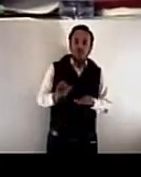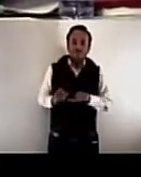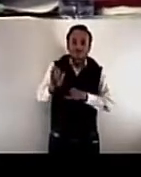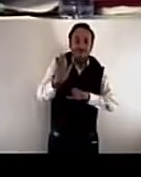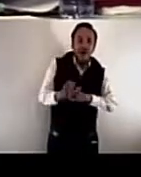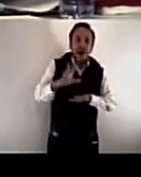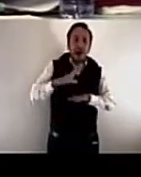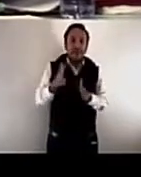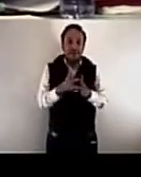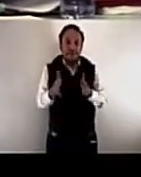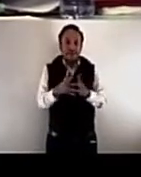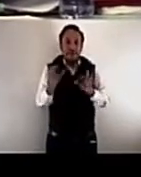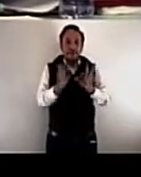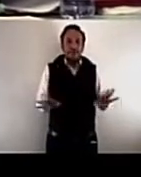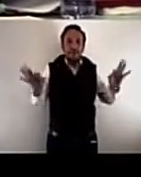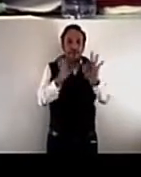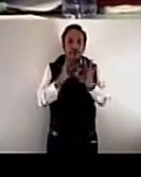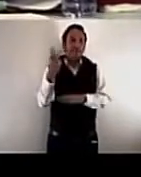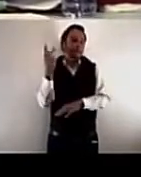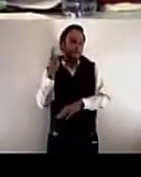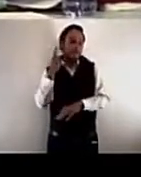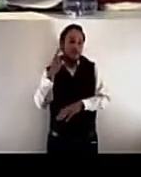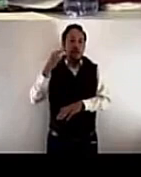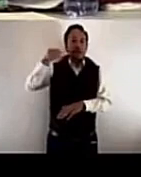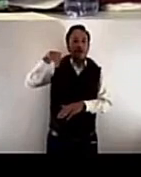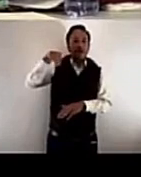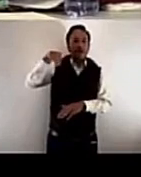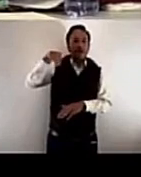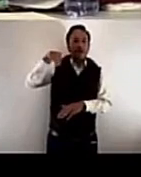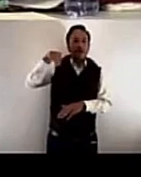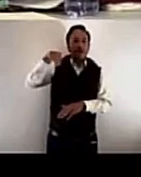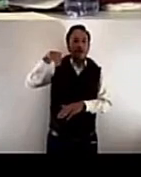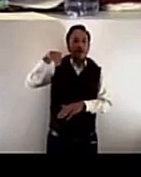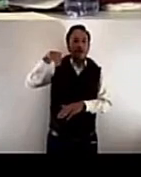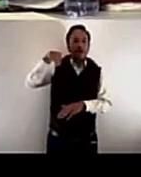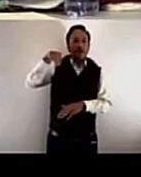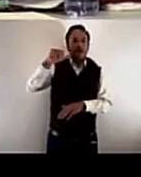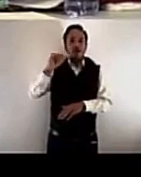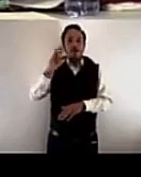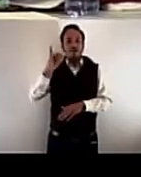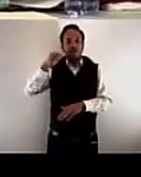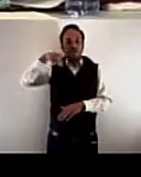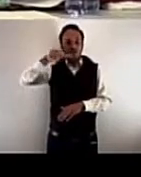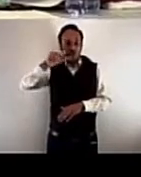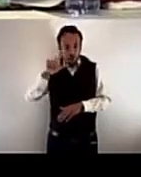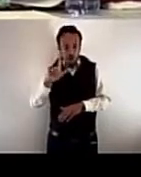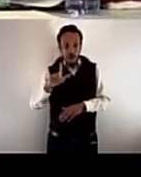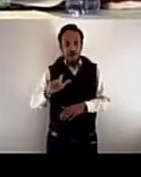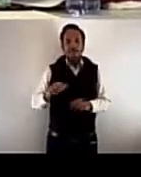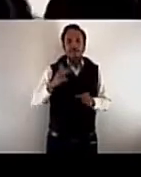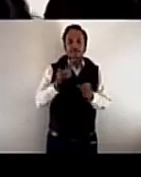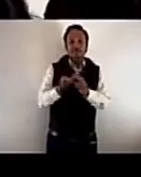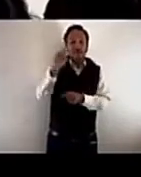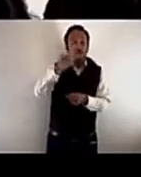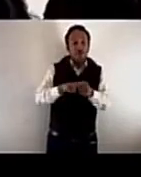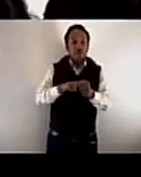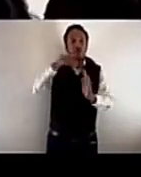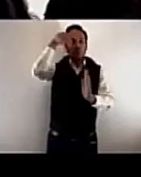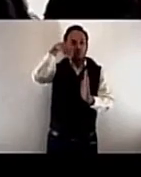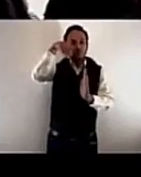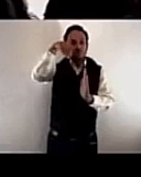una etapa de deterioro del Estado nacional que ha sido Atrapado por un personaje